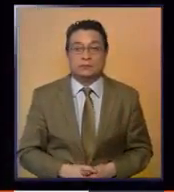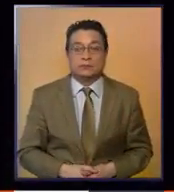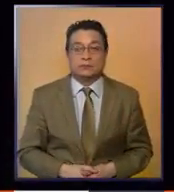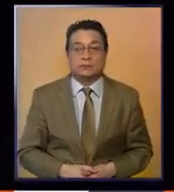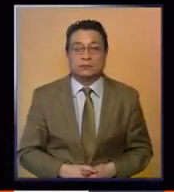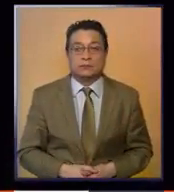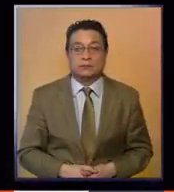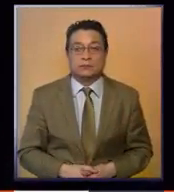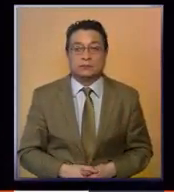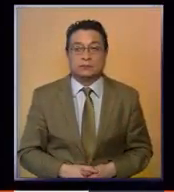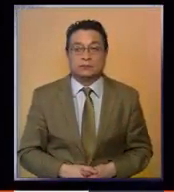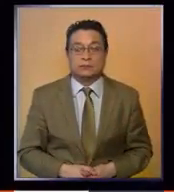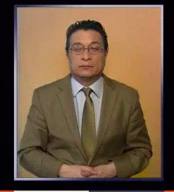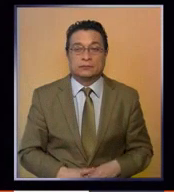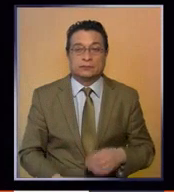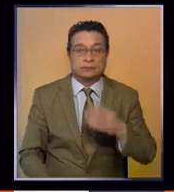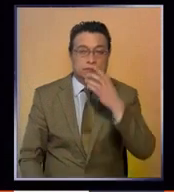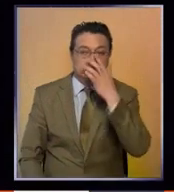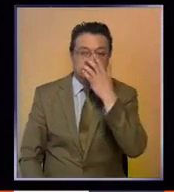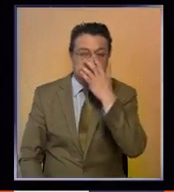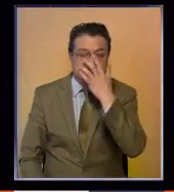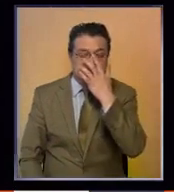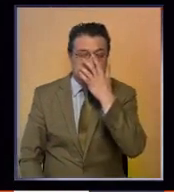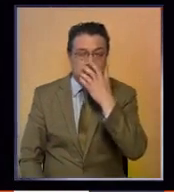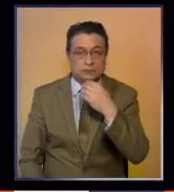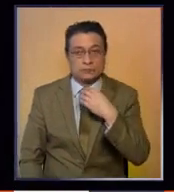Hay una bajada, ¿vale? Cuidado.